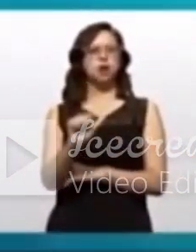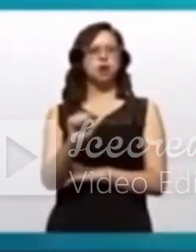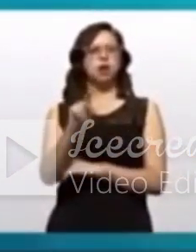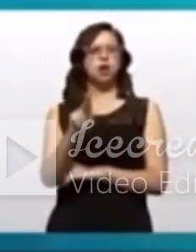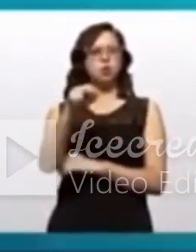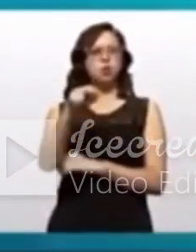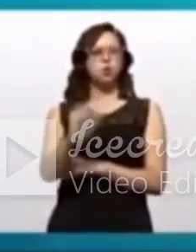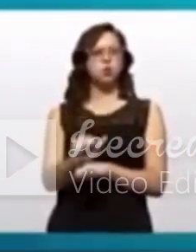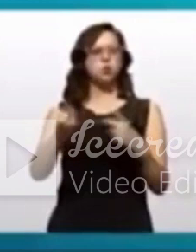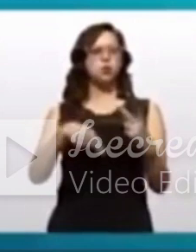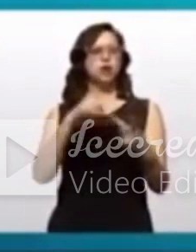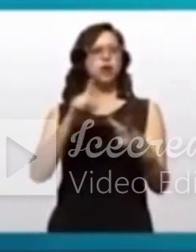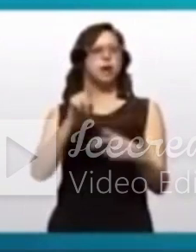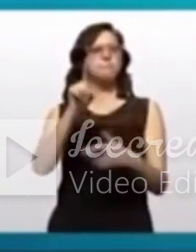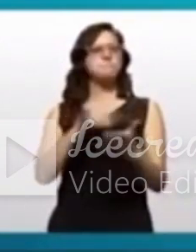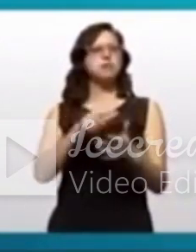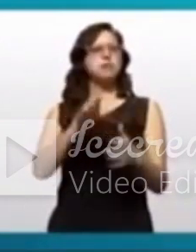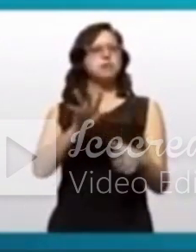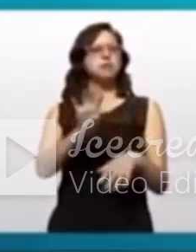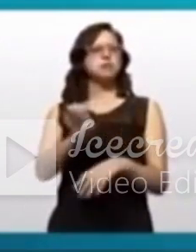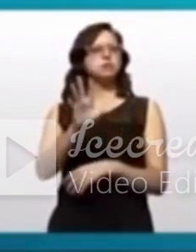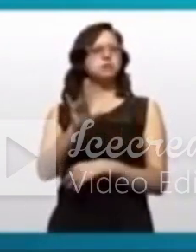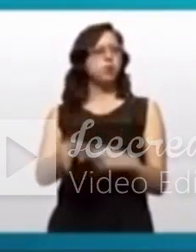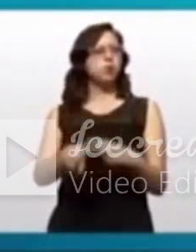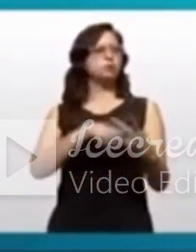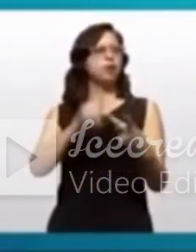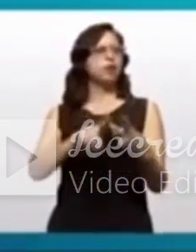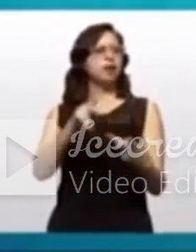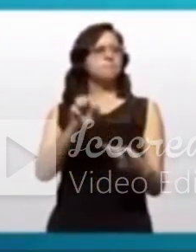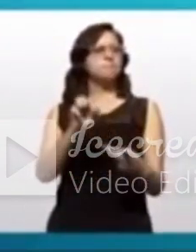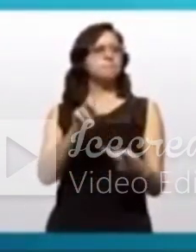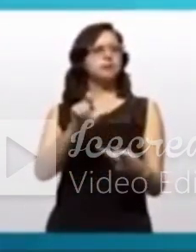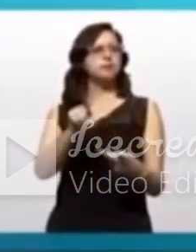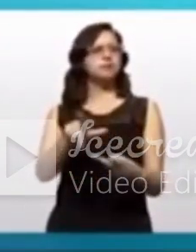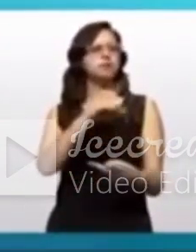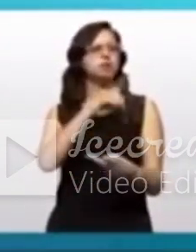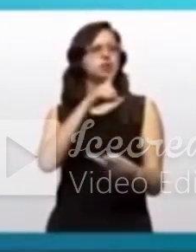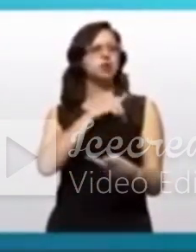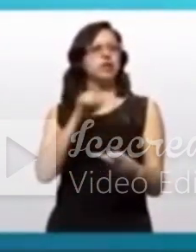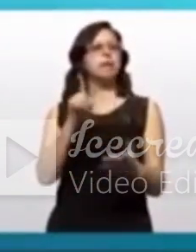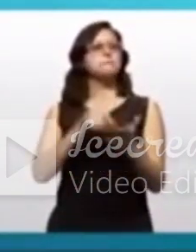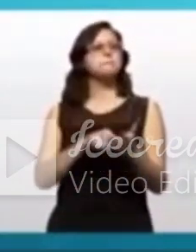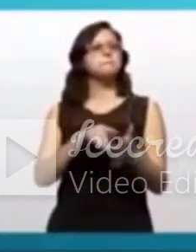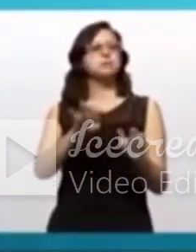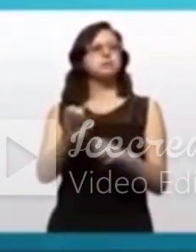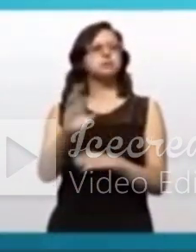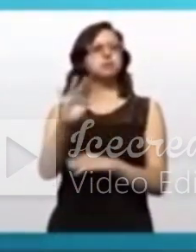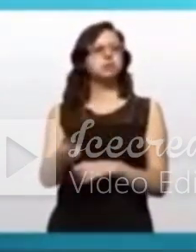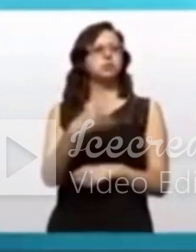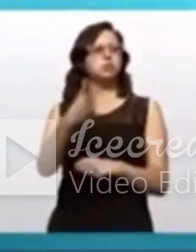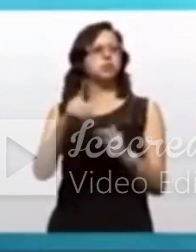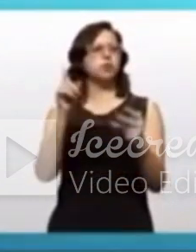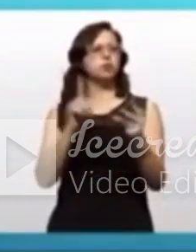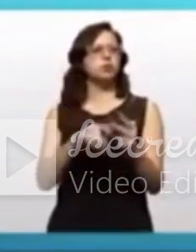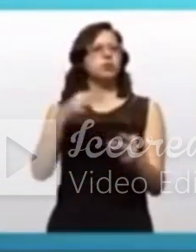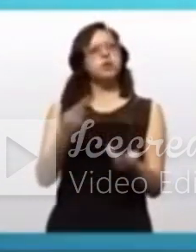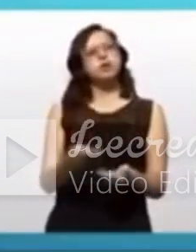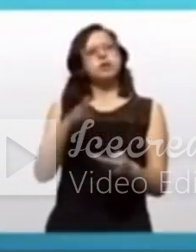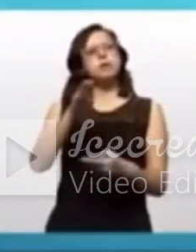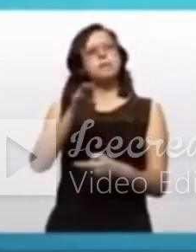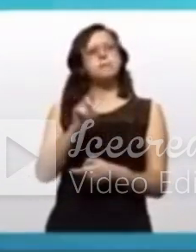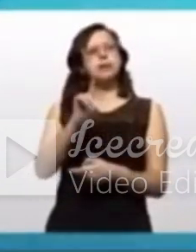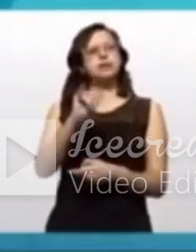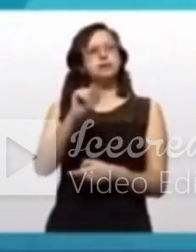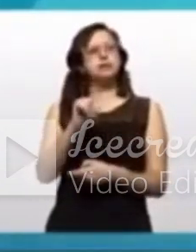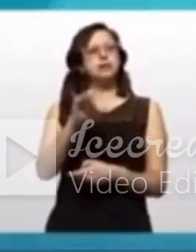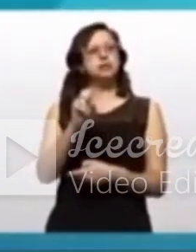de soledades en 1954 y Meditaciones a la orilla del sueño en 1954. Esto sorprendió